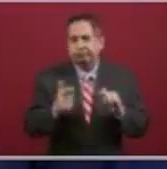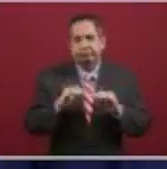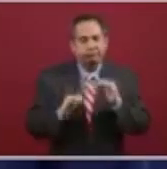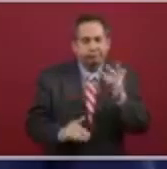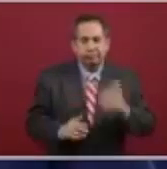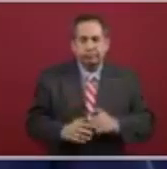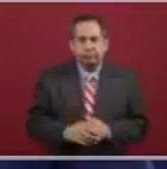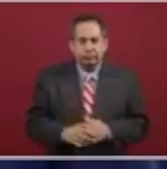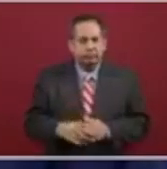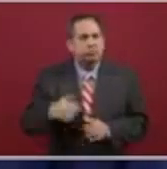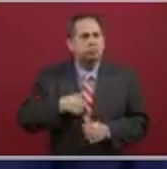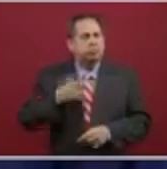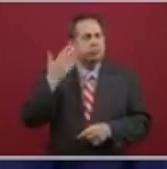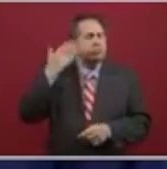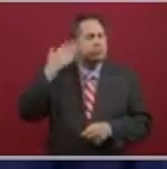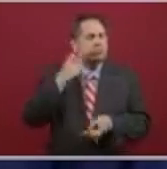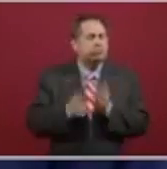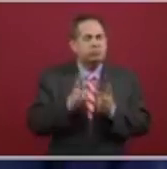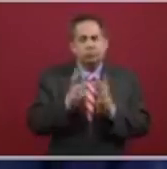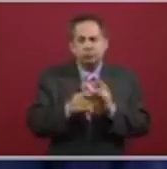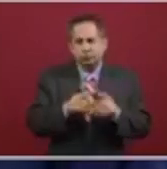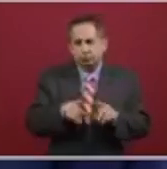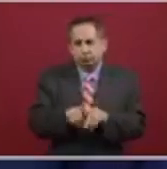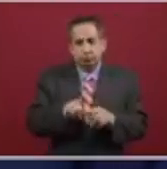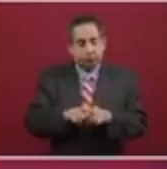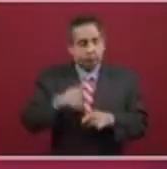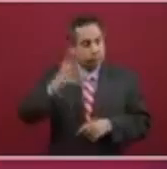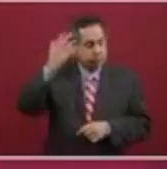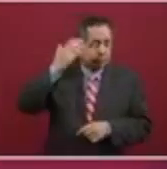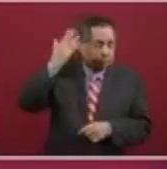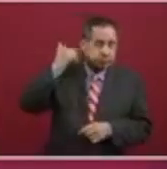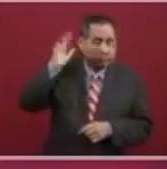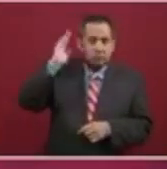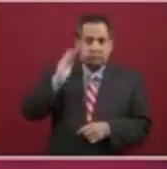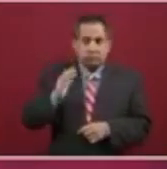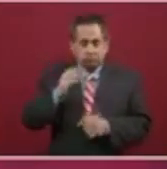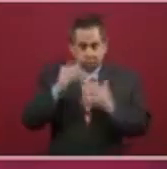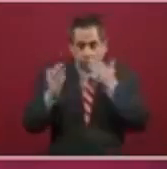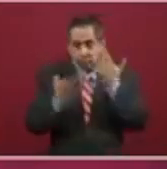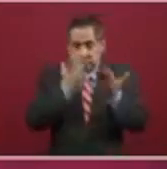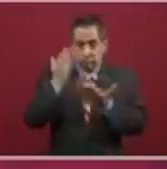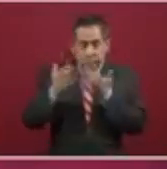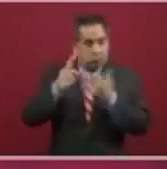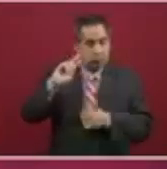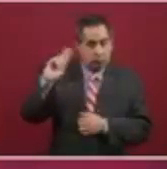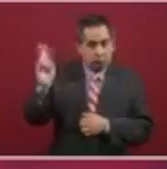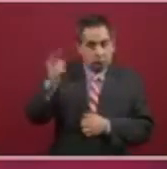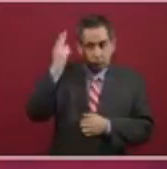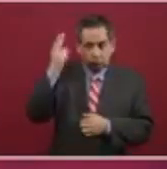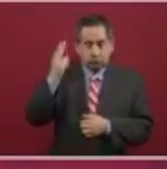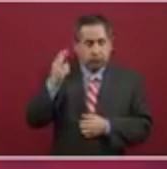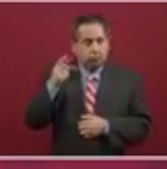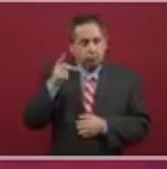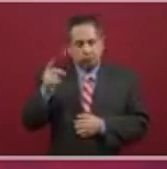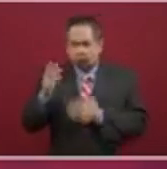Yo una vez comentaba de que cuando estudiábamos en la universidad, en las ciencias